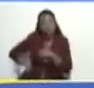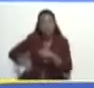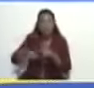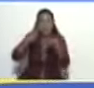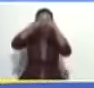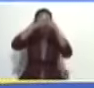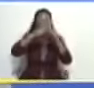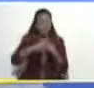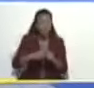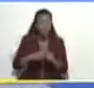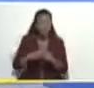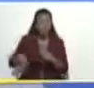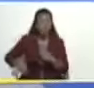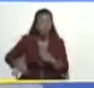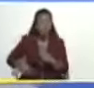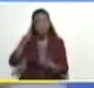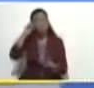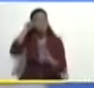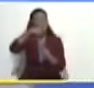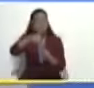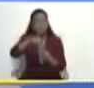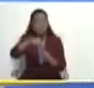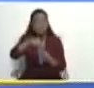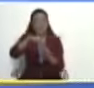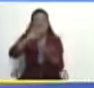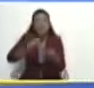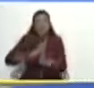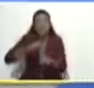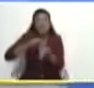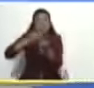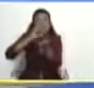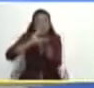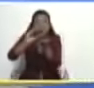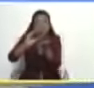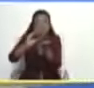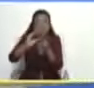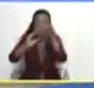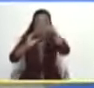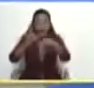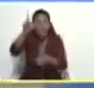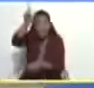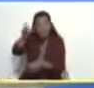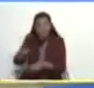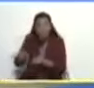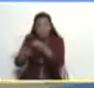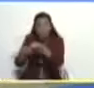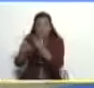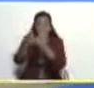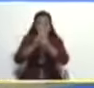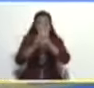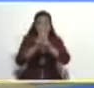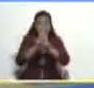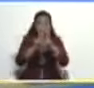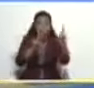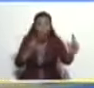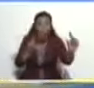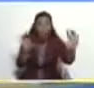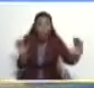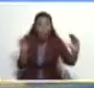netos, para que ese aporte captado en esta ley y en un nuevo